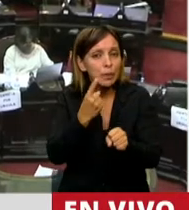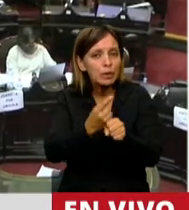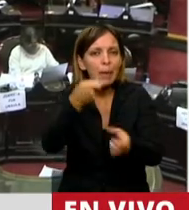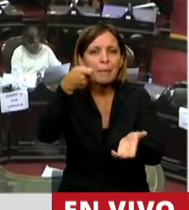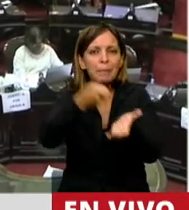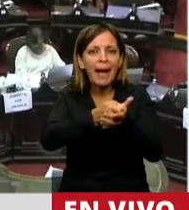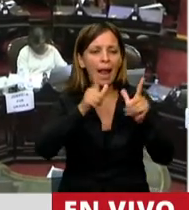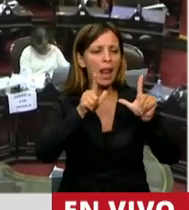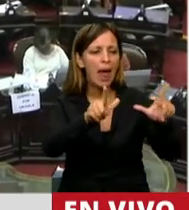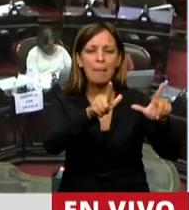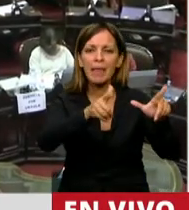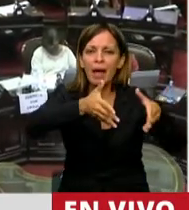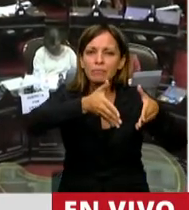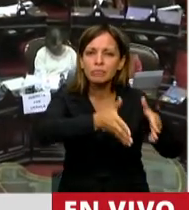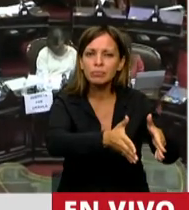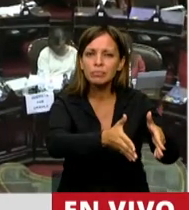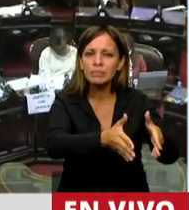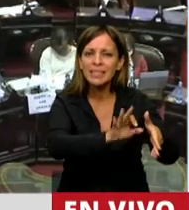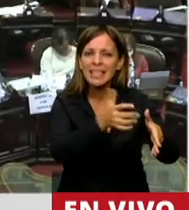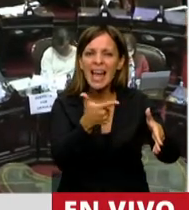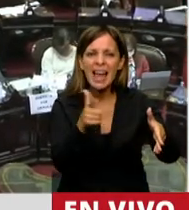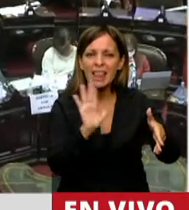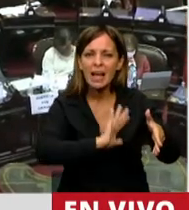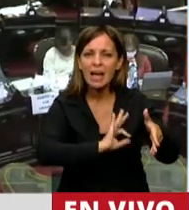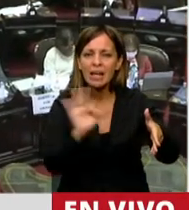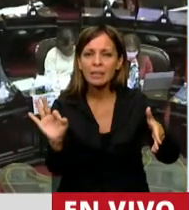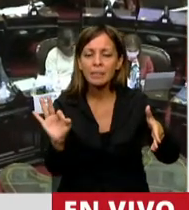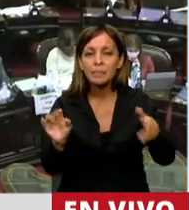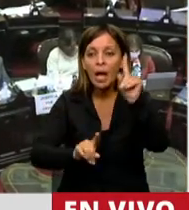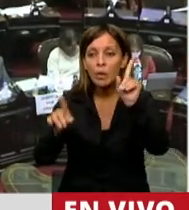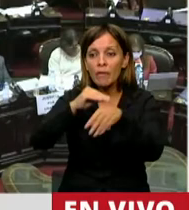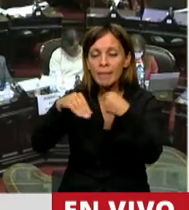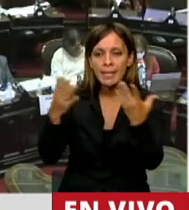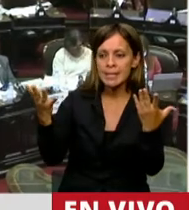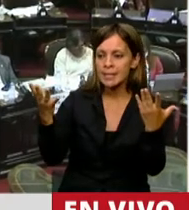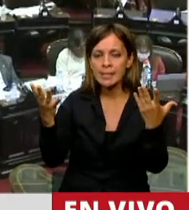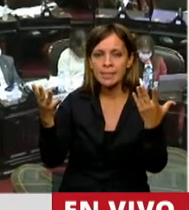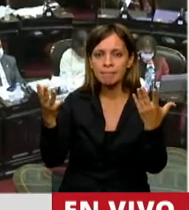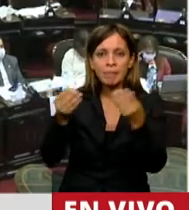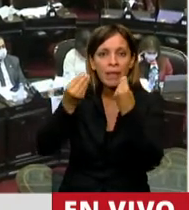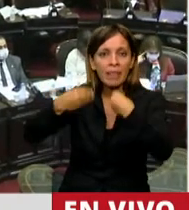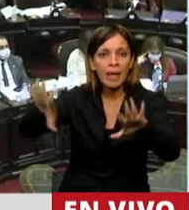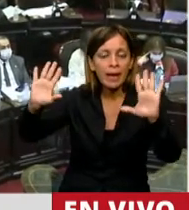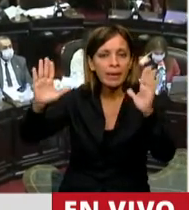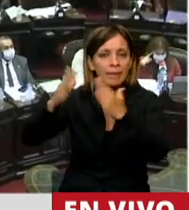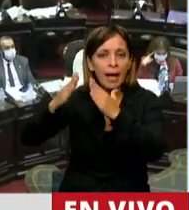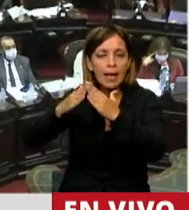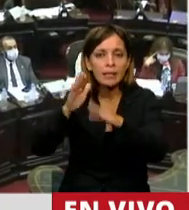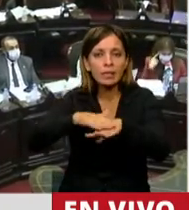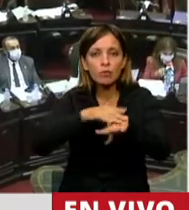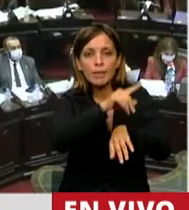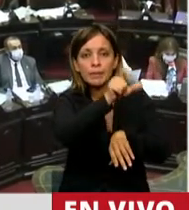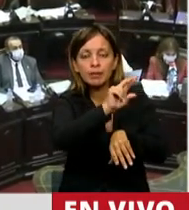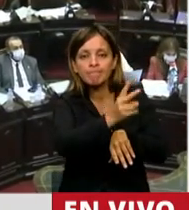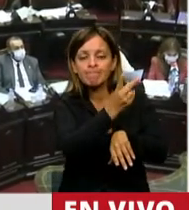tumba. Hubo familias que tuvieron que dejar la casa en la que vivían porque no tenían para pagar el alquiler. Pibes